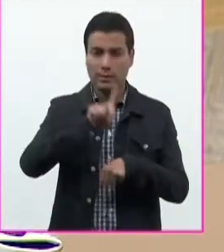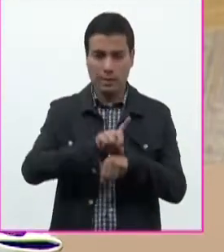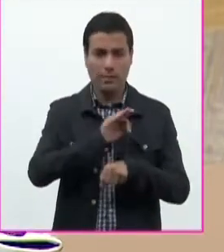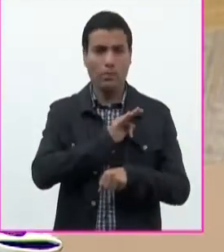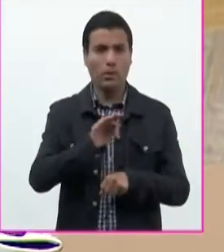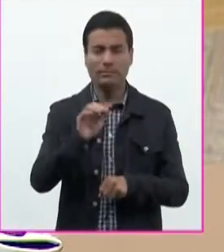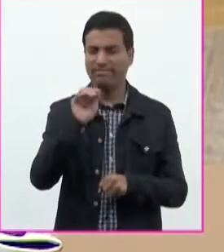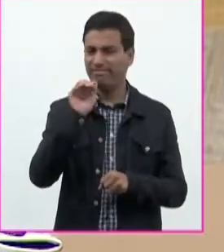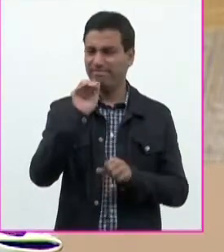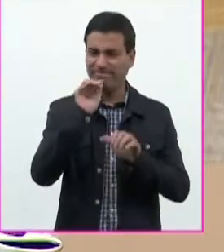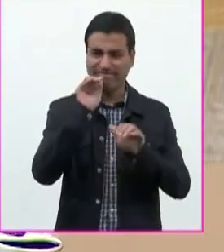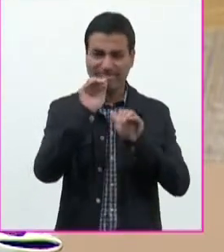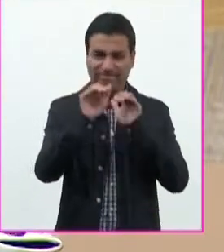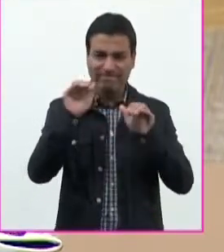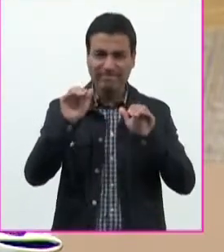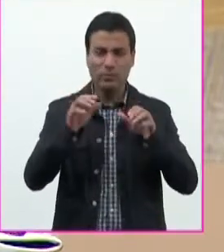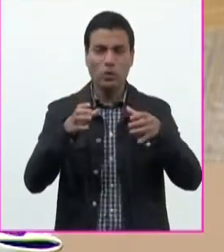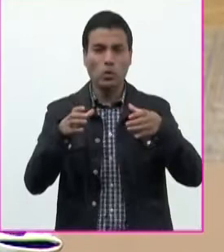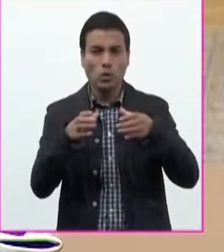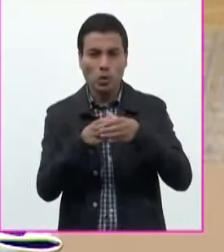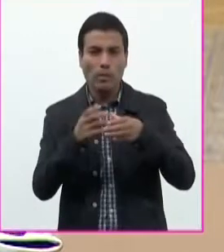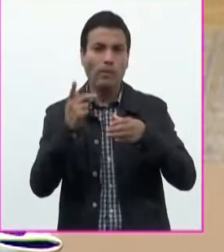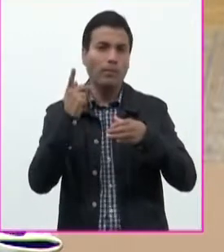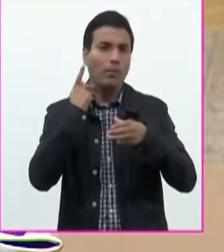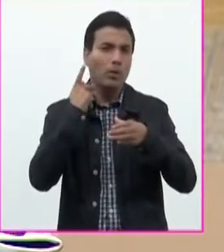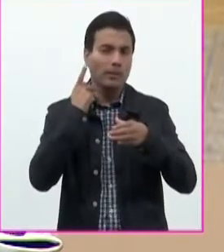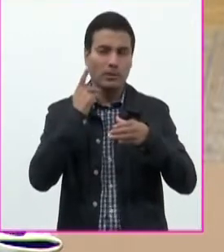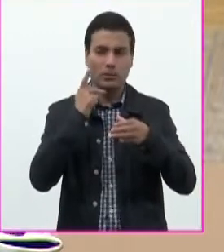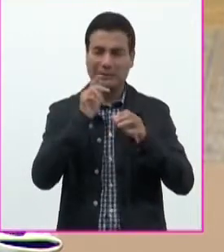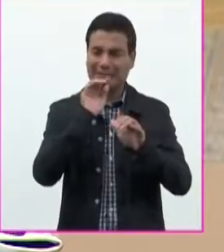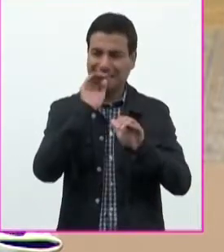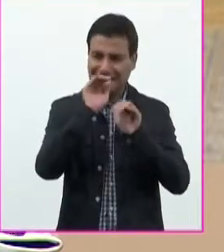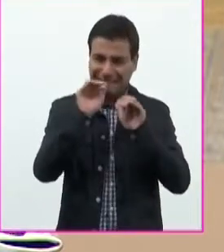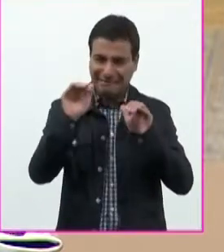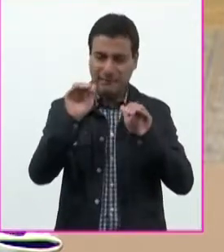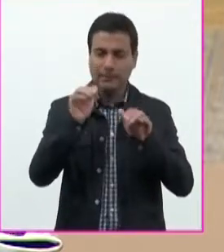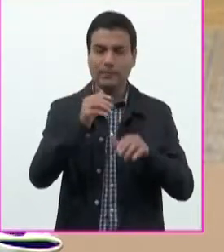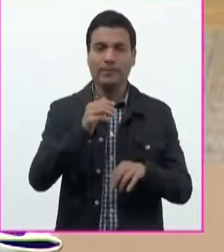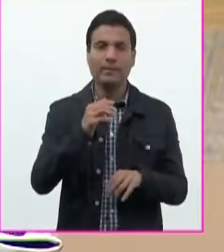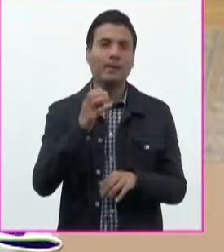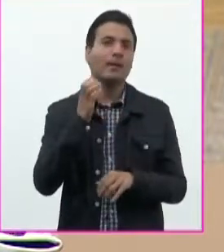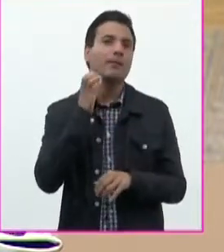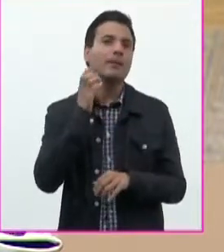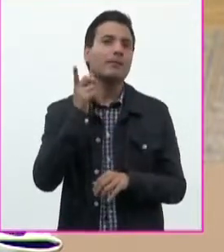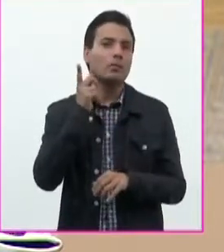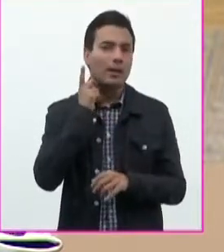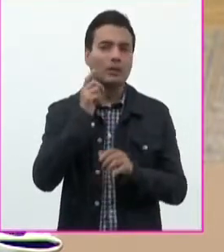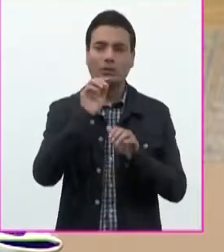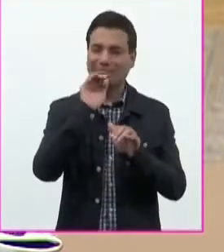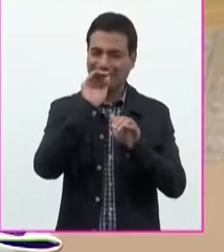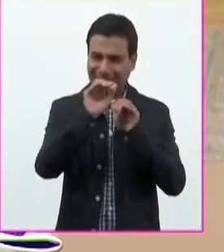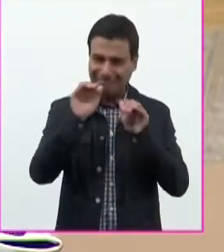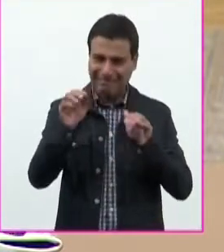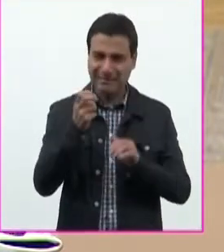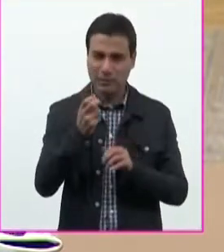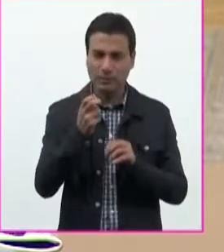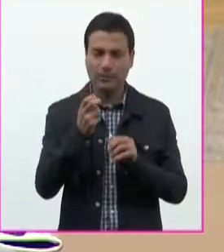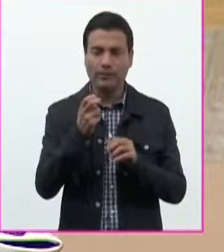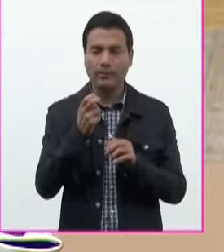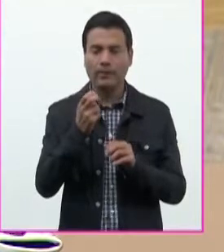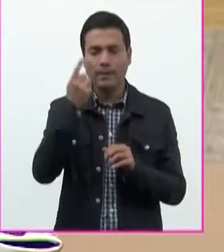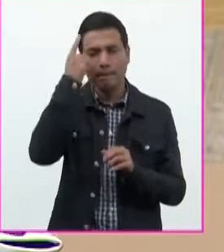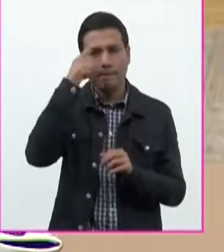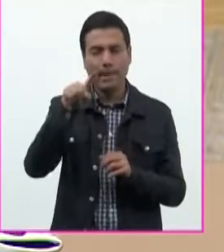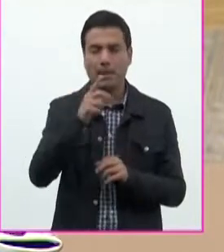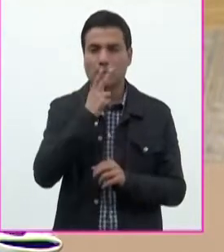responsabilidad de todos los actores políticos, desde luego a la soberanía nacional representada en la Cámara de Diputados, y justamente para